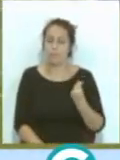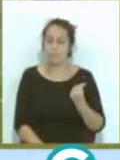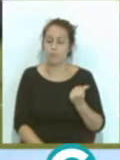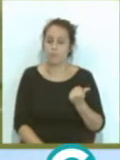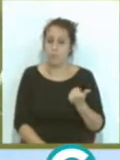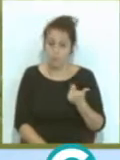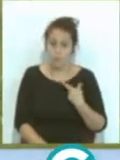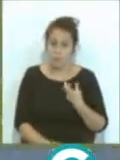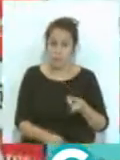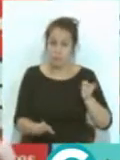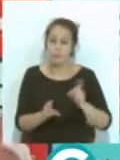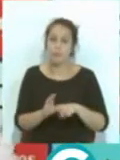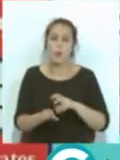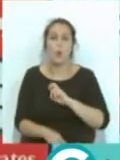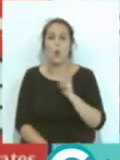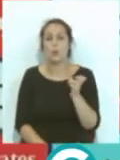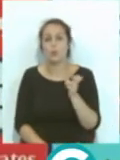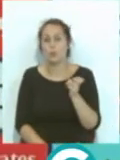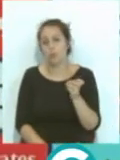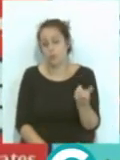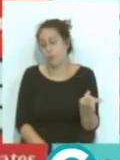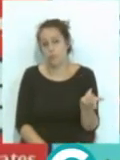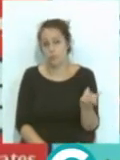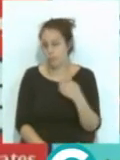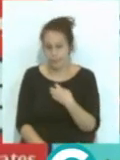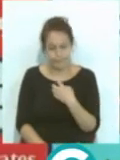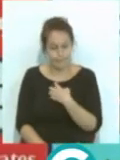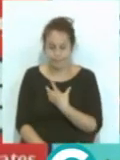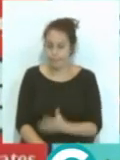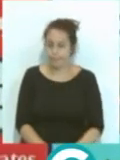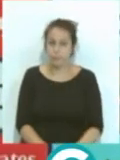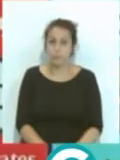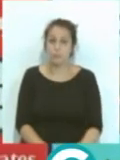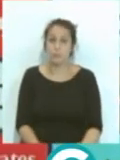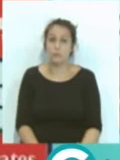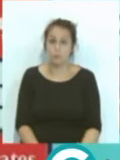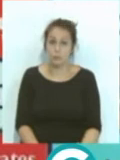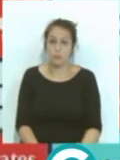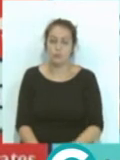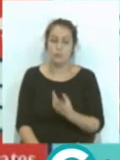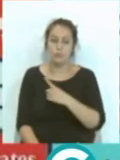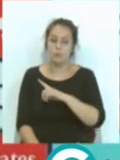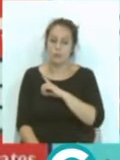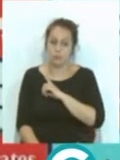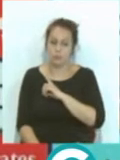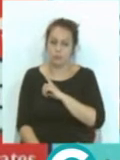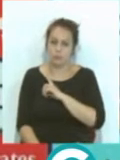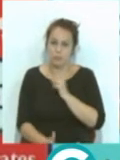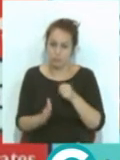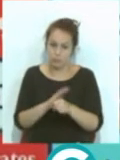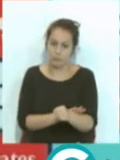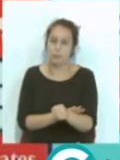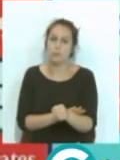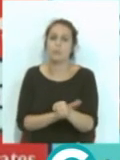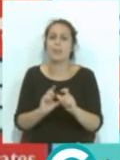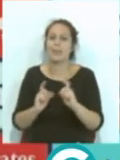que van a estar, otro claramente que no van a estar. Pero nosotros vamos a meter un